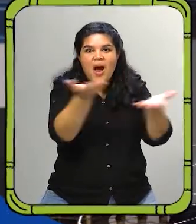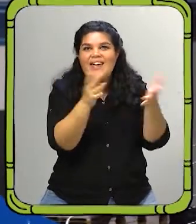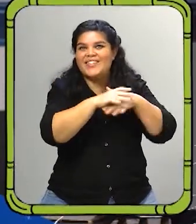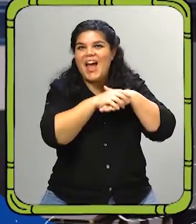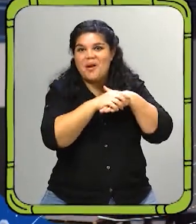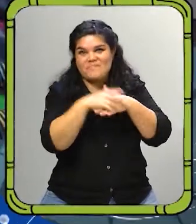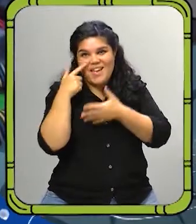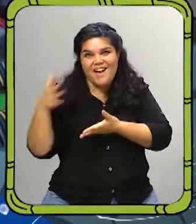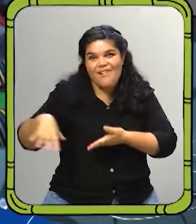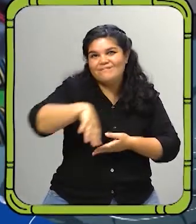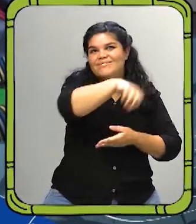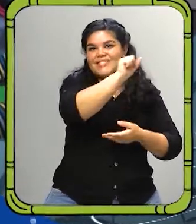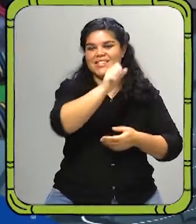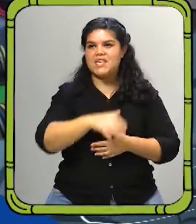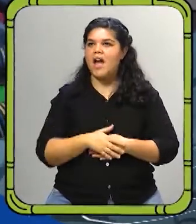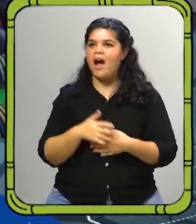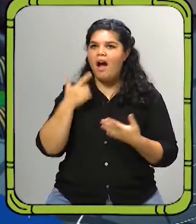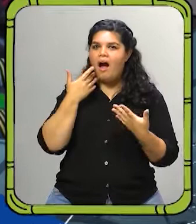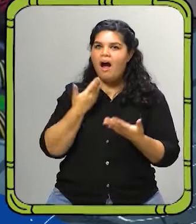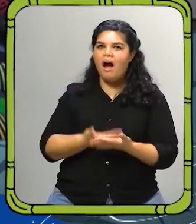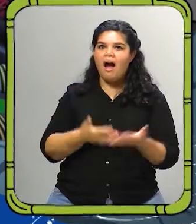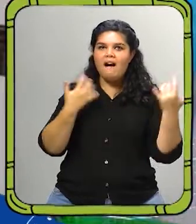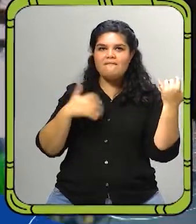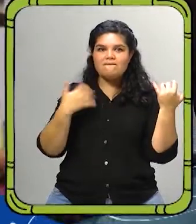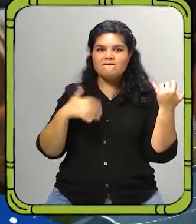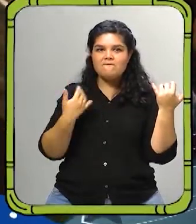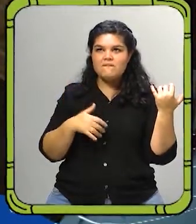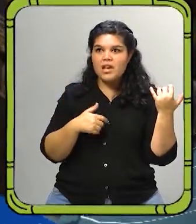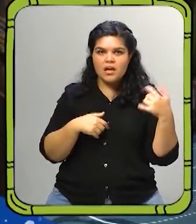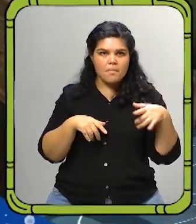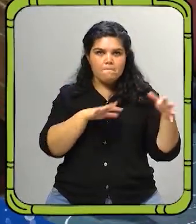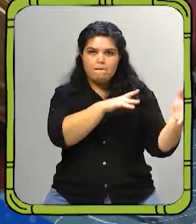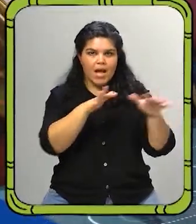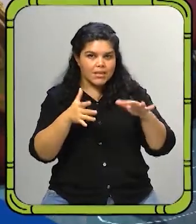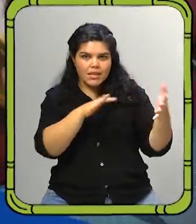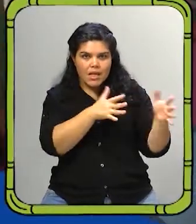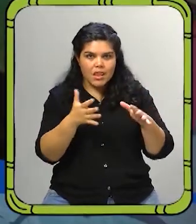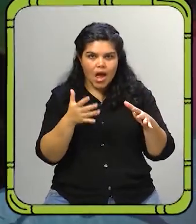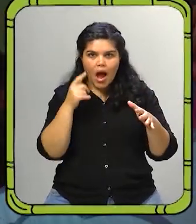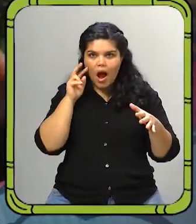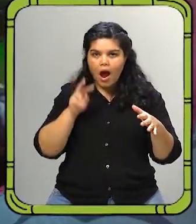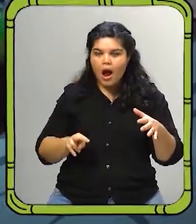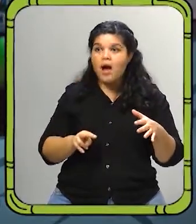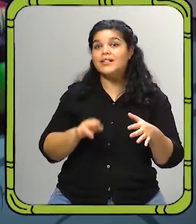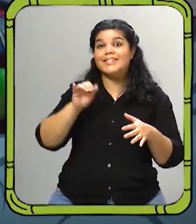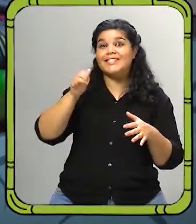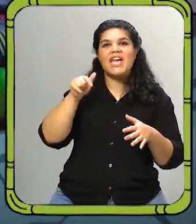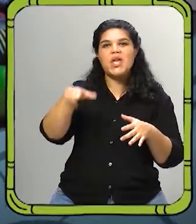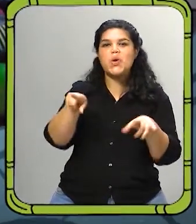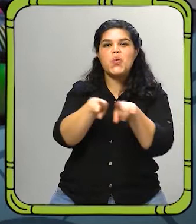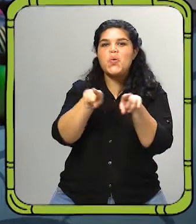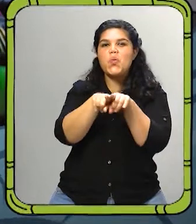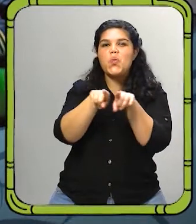Claro, esta guitarra. No, mira, es como esa, pero así. Sí, como más espacial. ¡Wow! Es